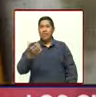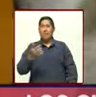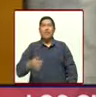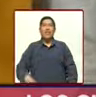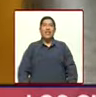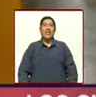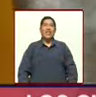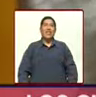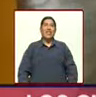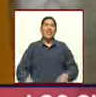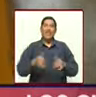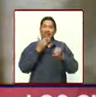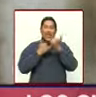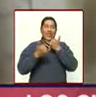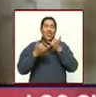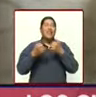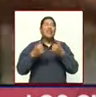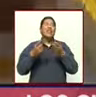los leprosos